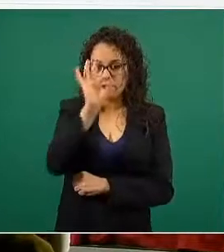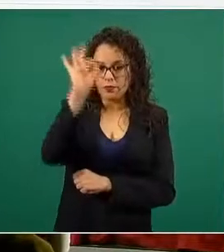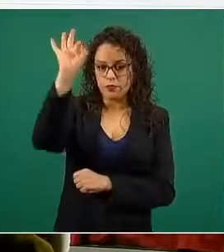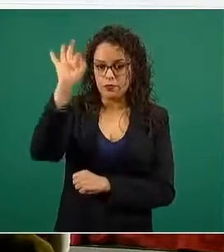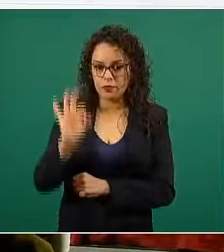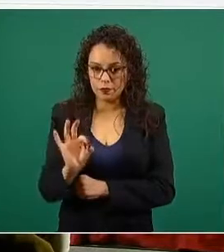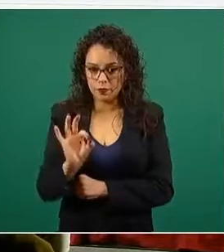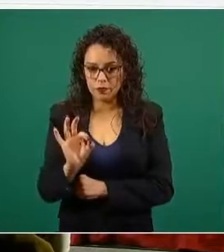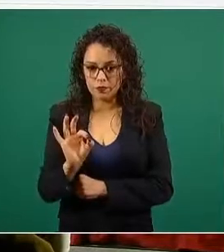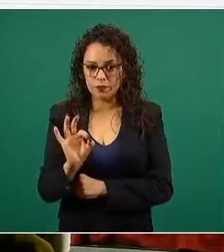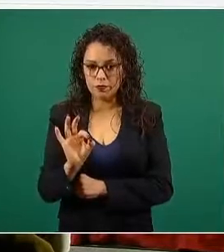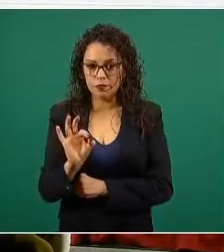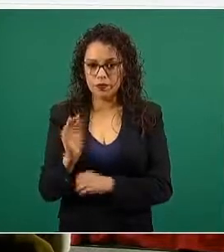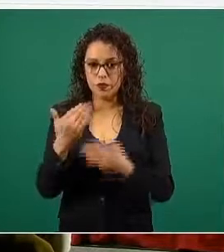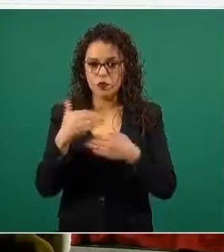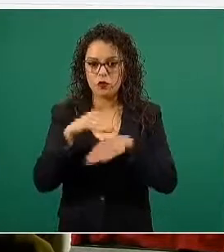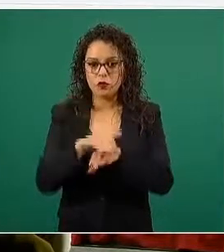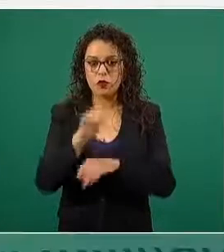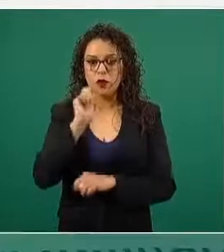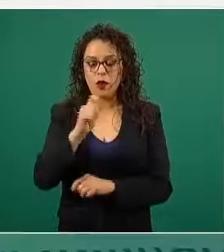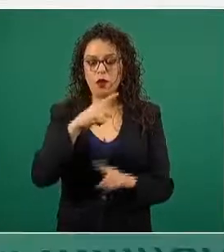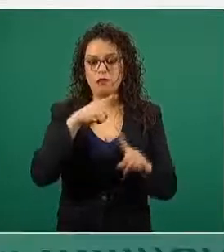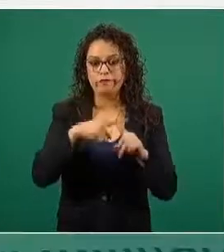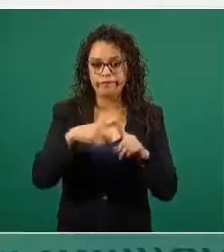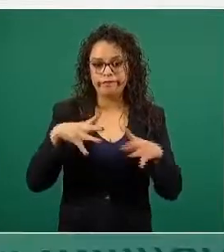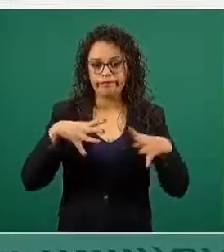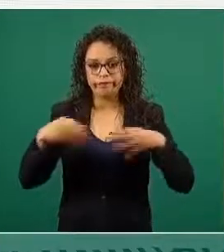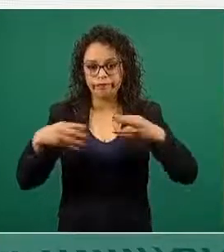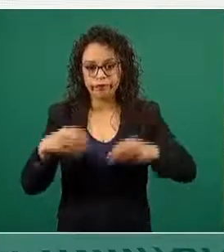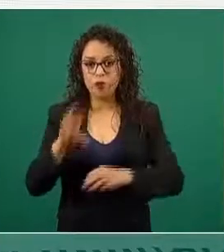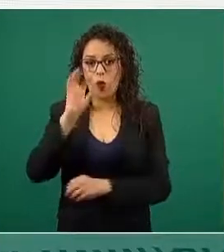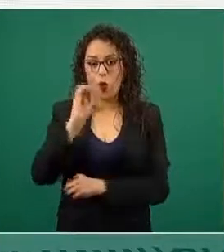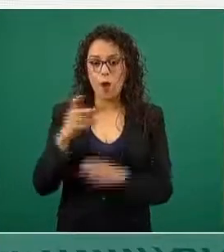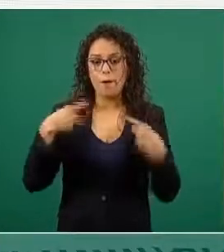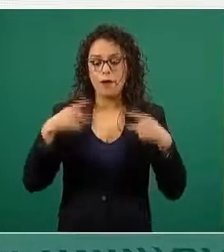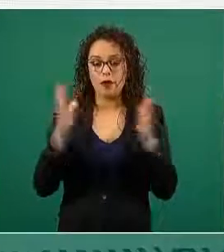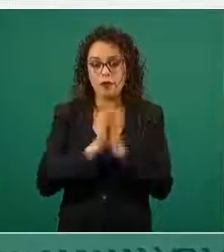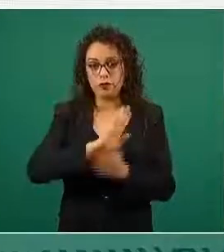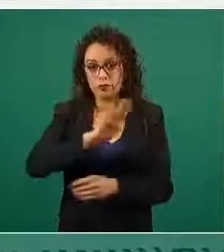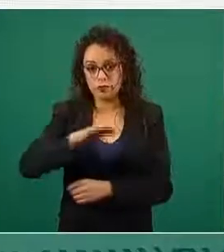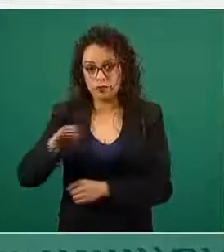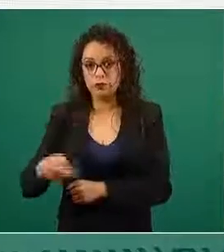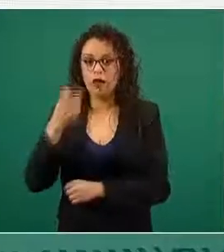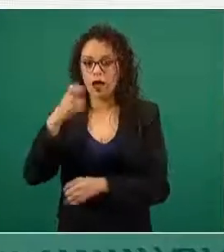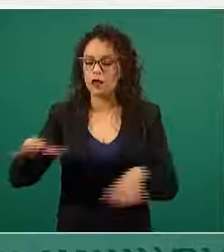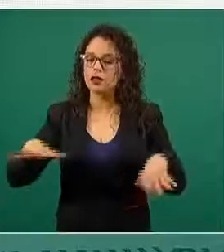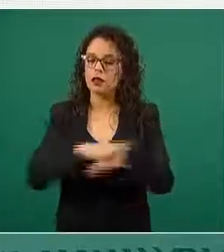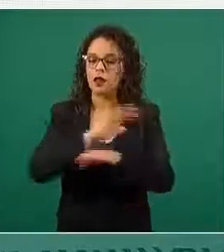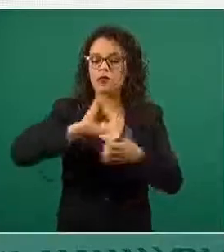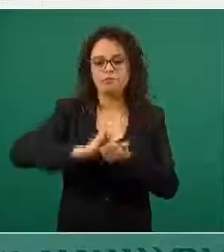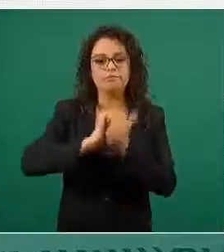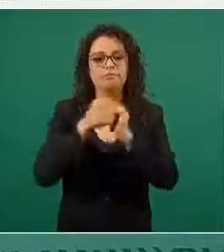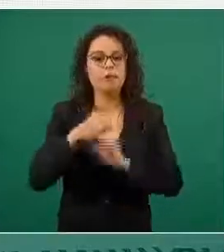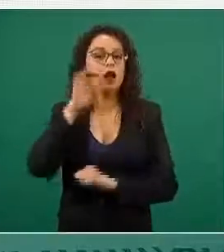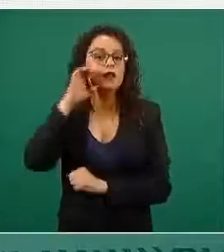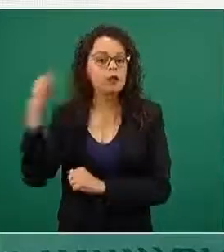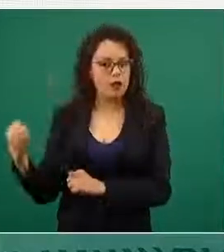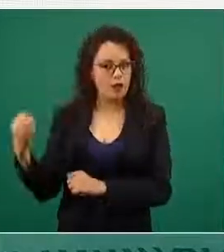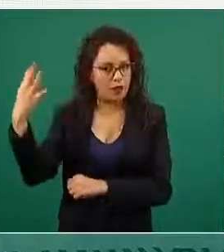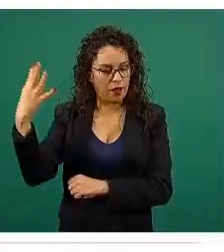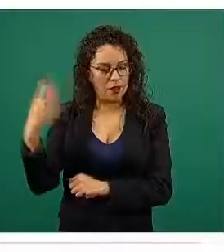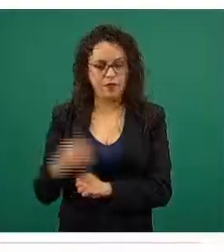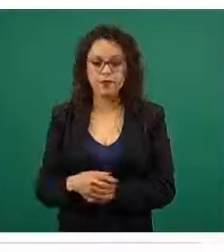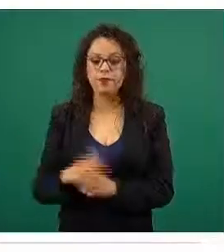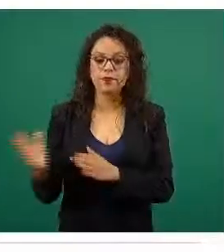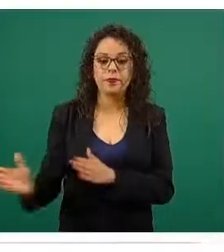y de mortalidad hicieron que pasara a semáforo naranja. La siguiente. Sonora tiene